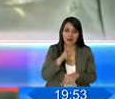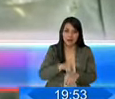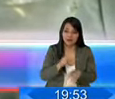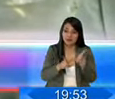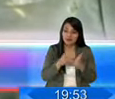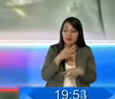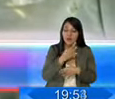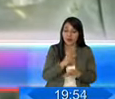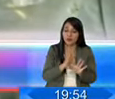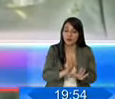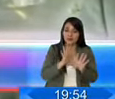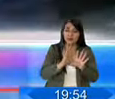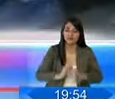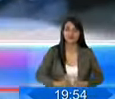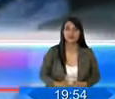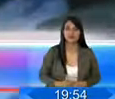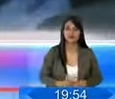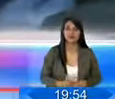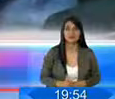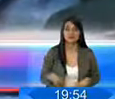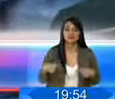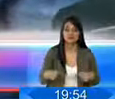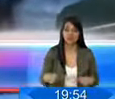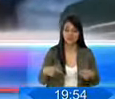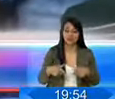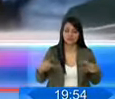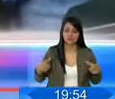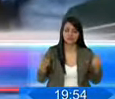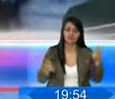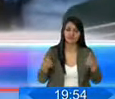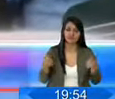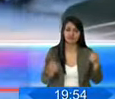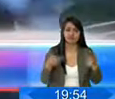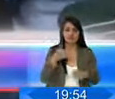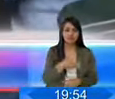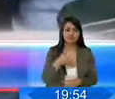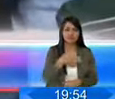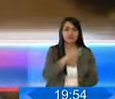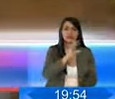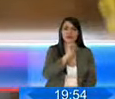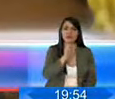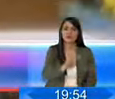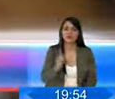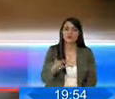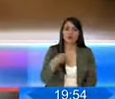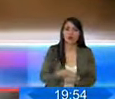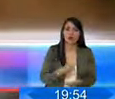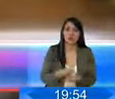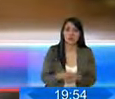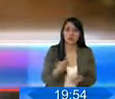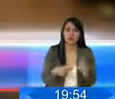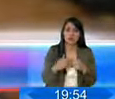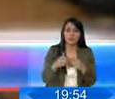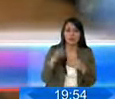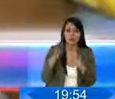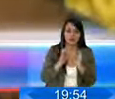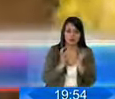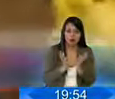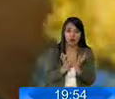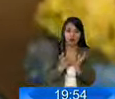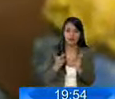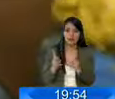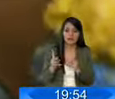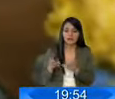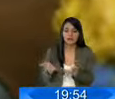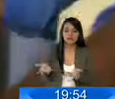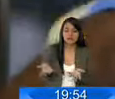le ha gustado muchísimo a la gente. Cada día La Tierrita recibe un promedio de 50 clientes y los platos más vendidos son los bolones y el